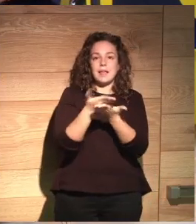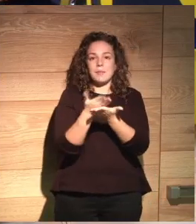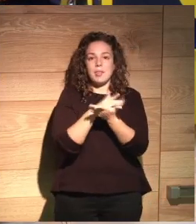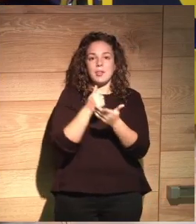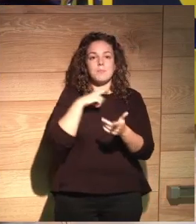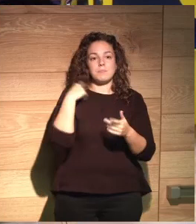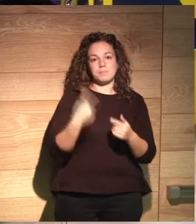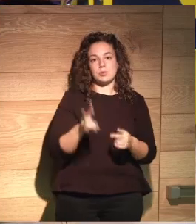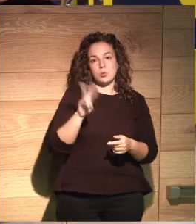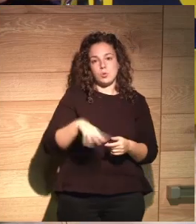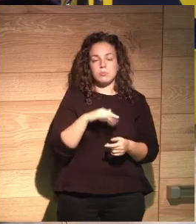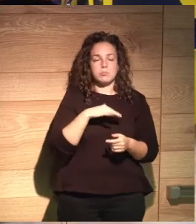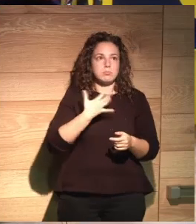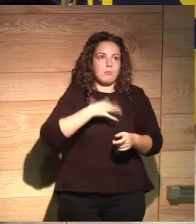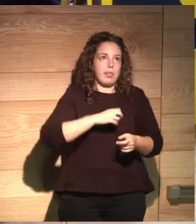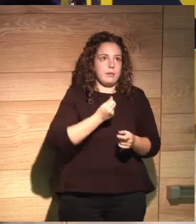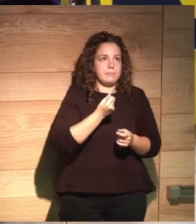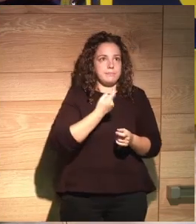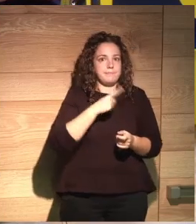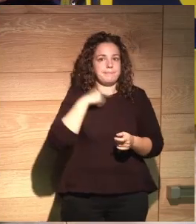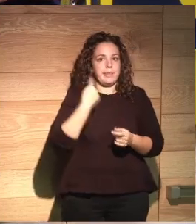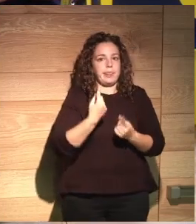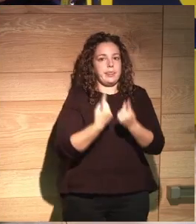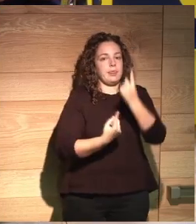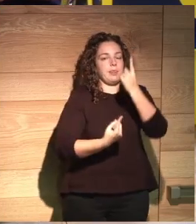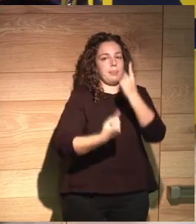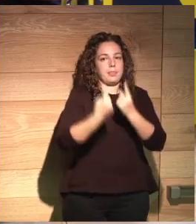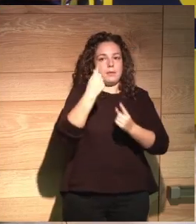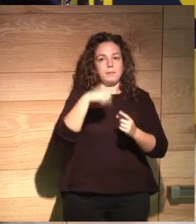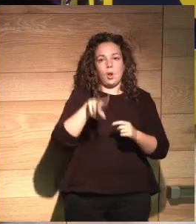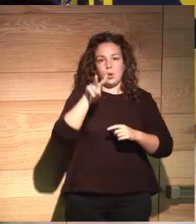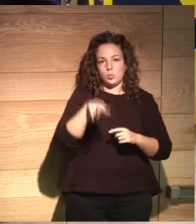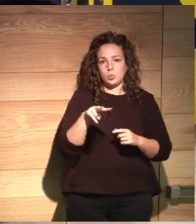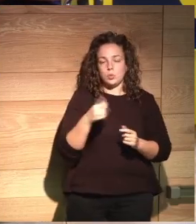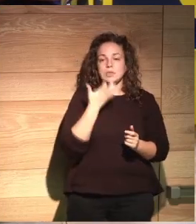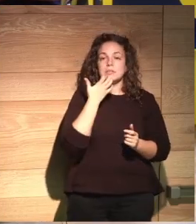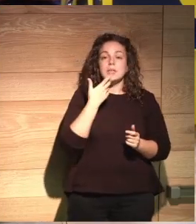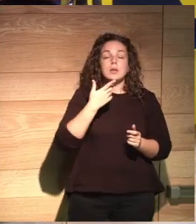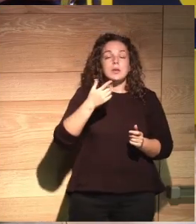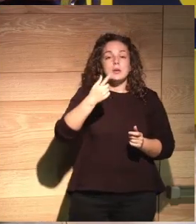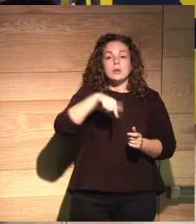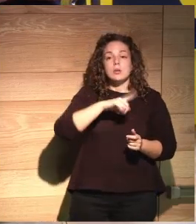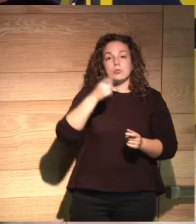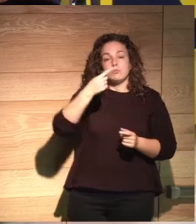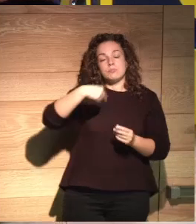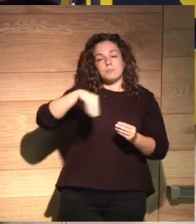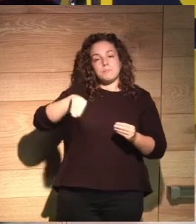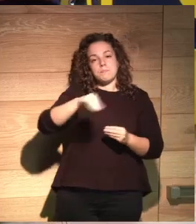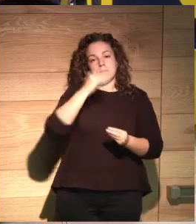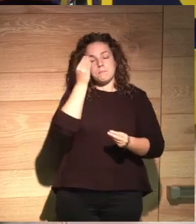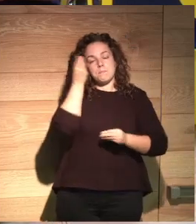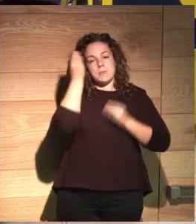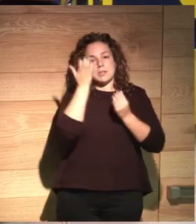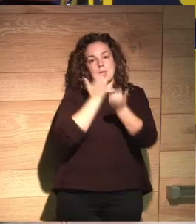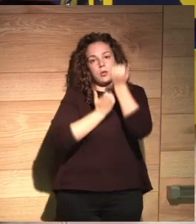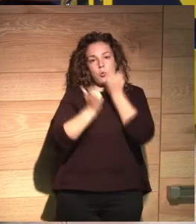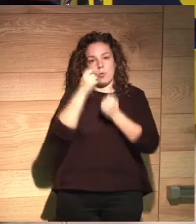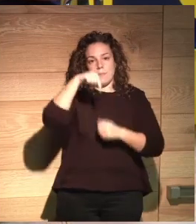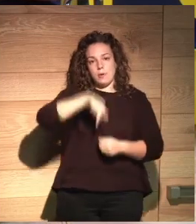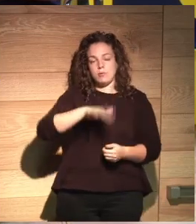alguna vez se perderá exagero cuando digo pero no pierde y por ejemplo si vos pensás en nuestras economías de hoy en nuestras grandes ciudades